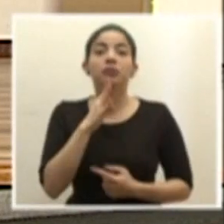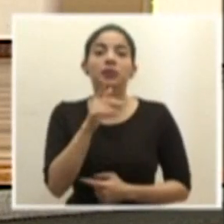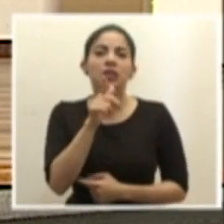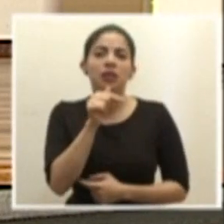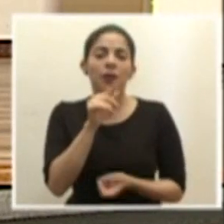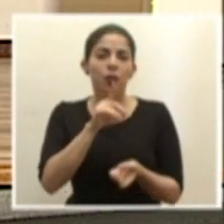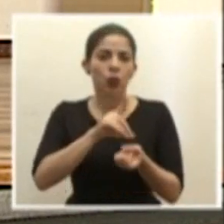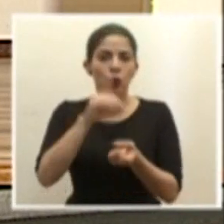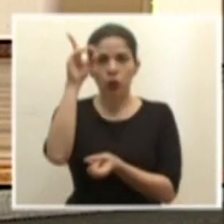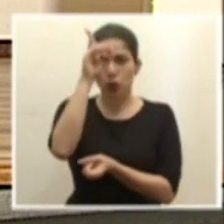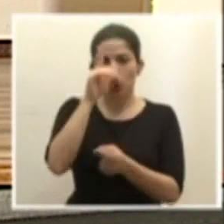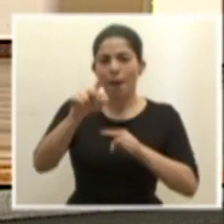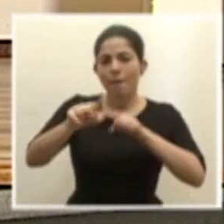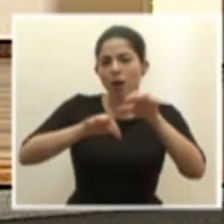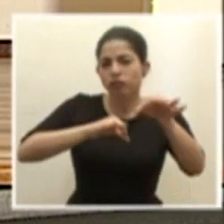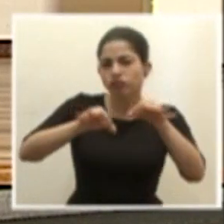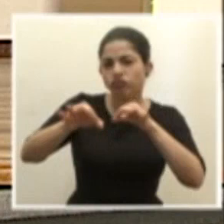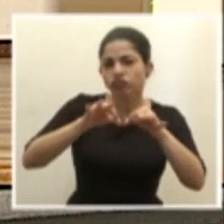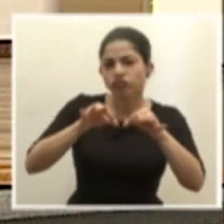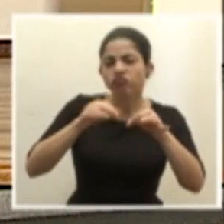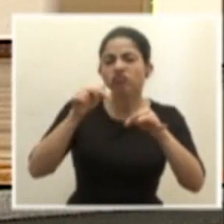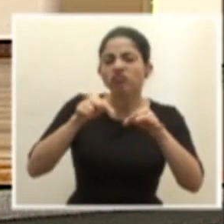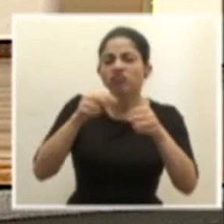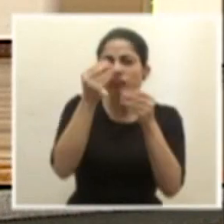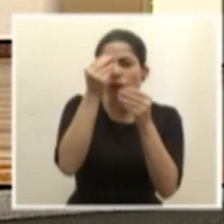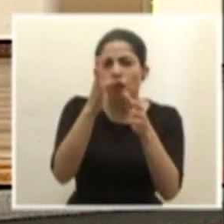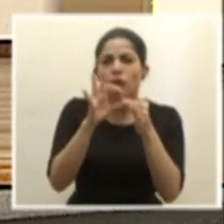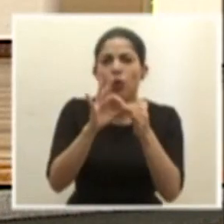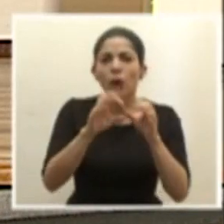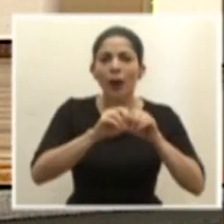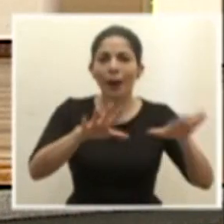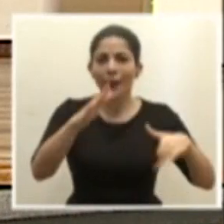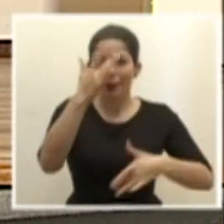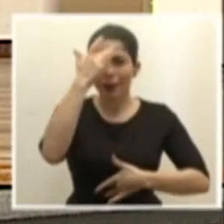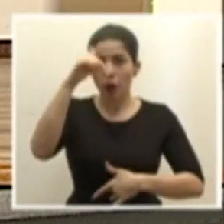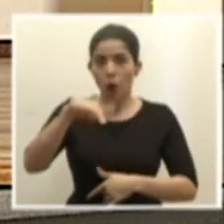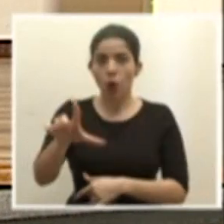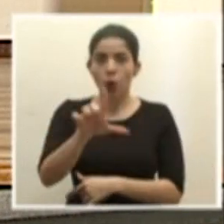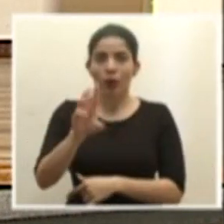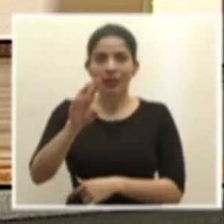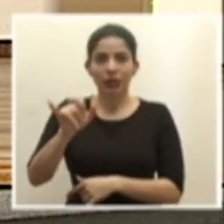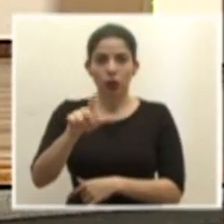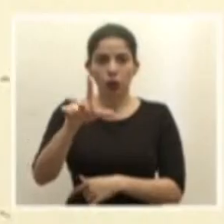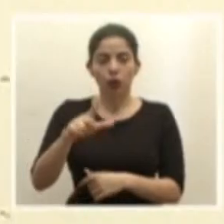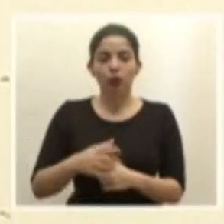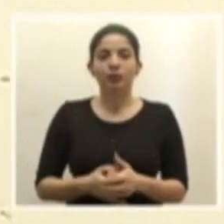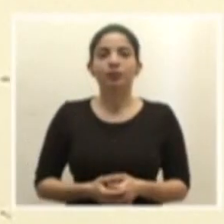al doctor Salas, quien detallará el reporte epidemiológico para este lunes 6 de julio.